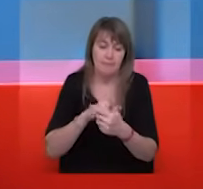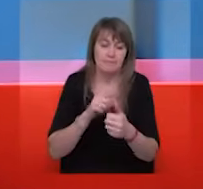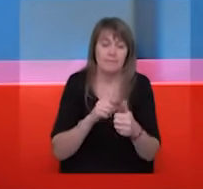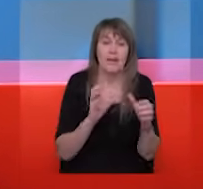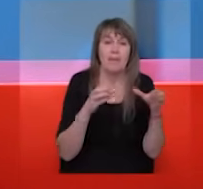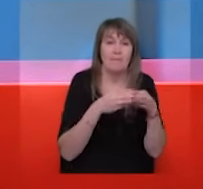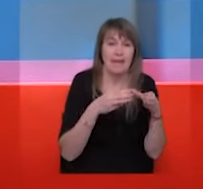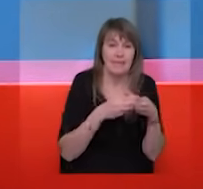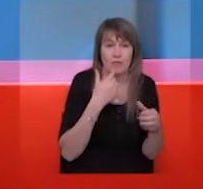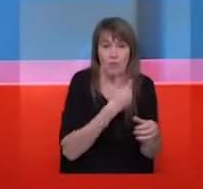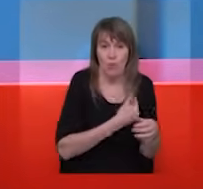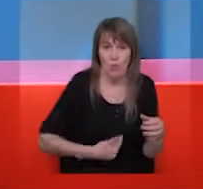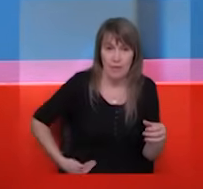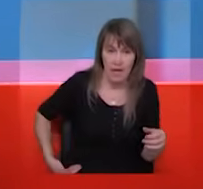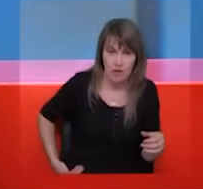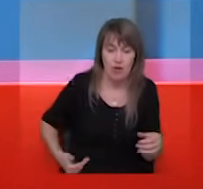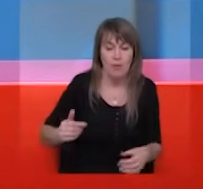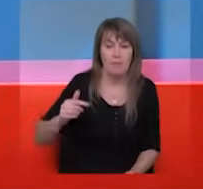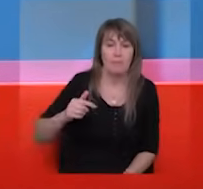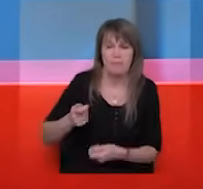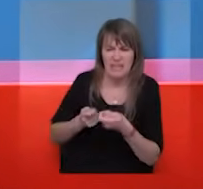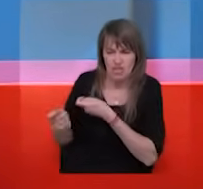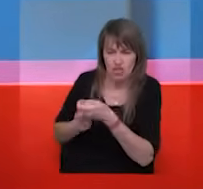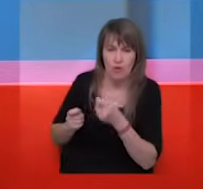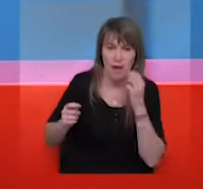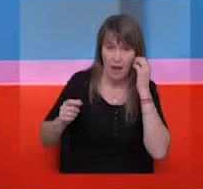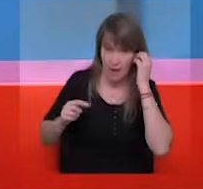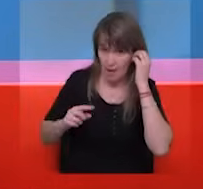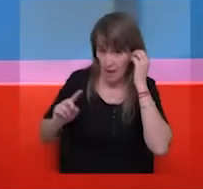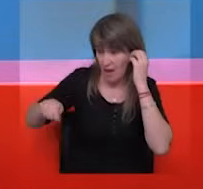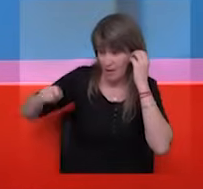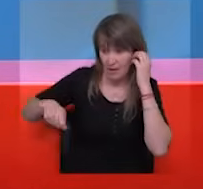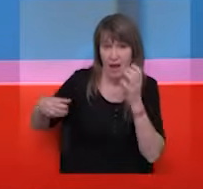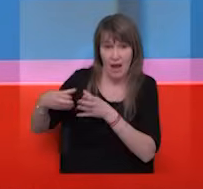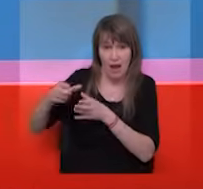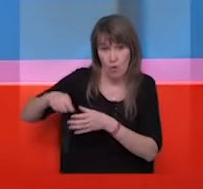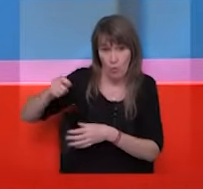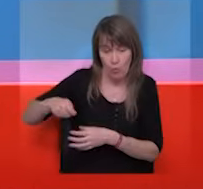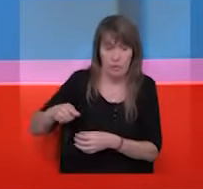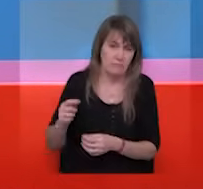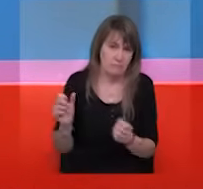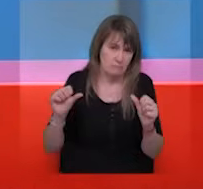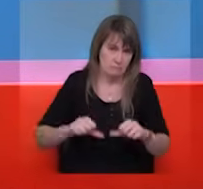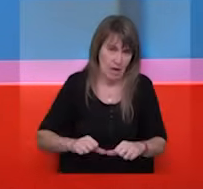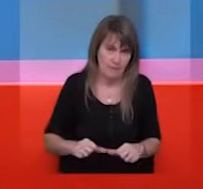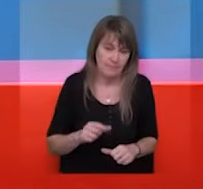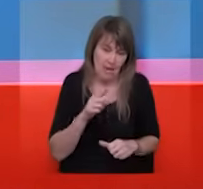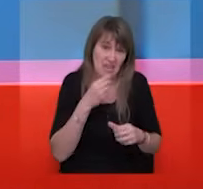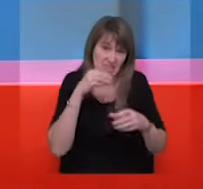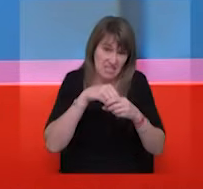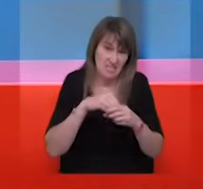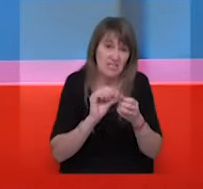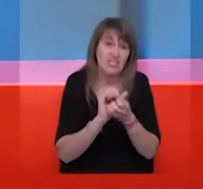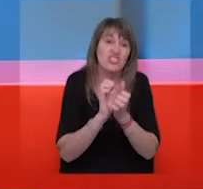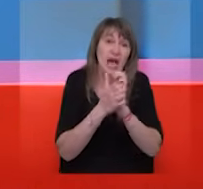gobierno presiona al sistema judicial está todo mal no este eso dic los chat de de de Pablo iturralde